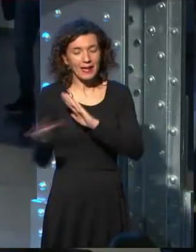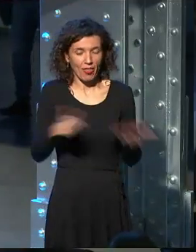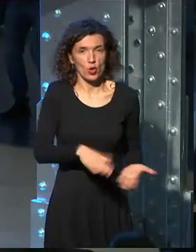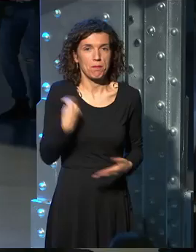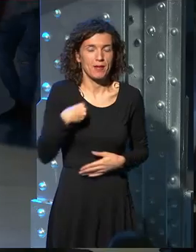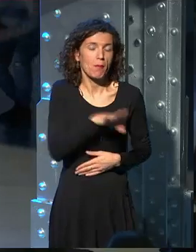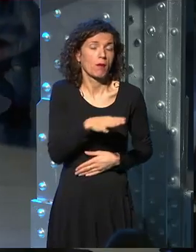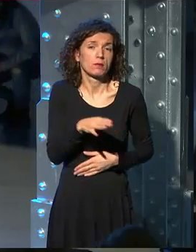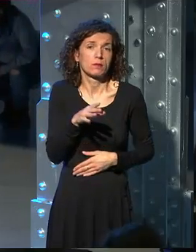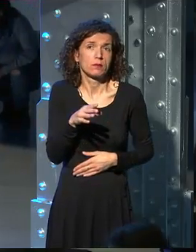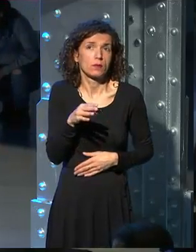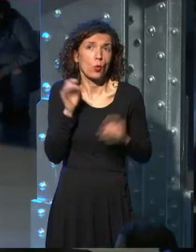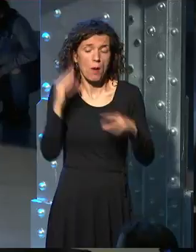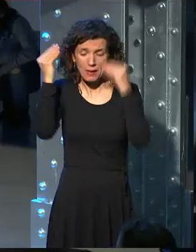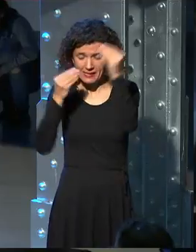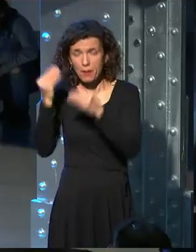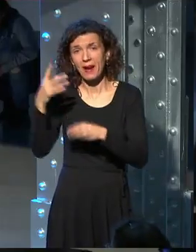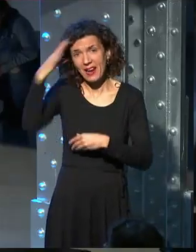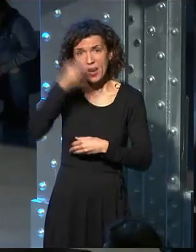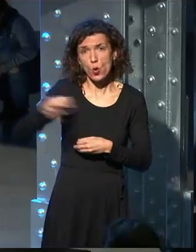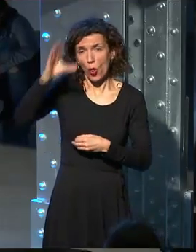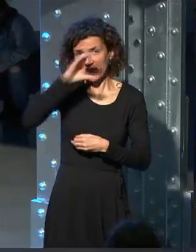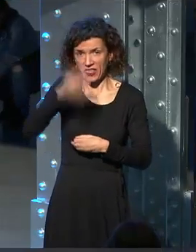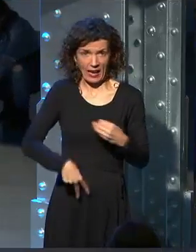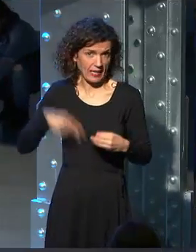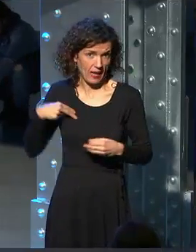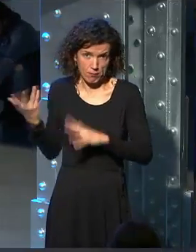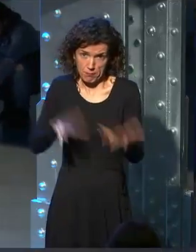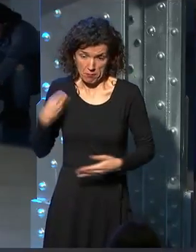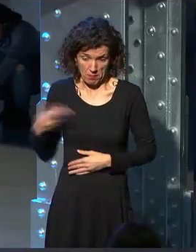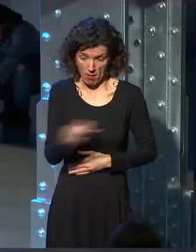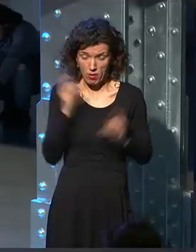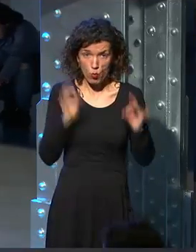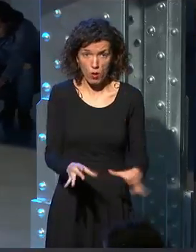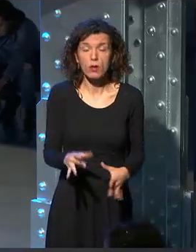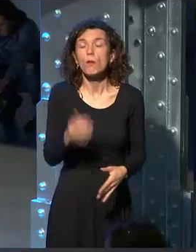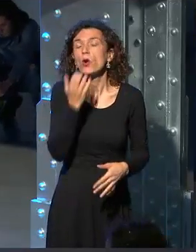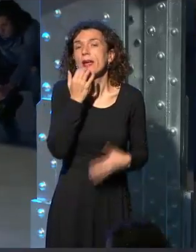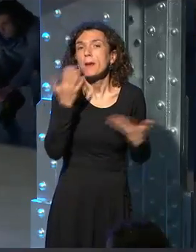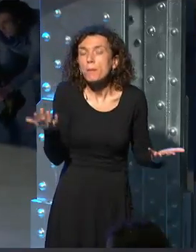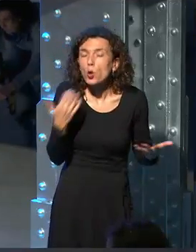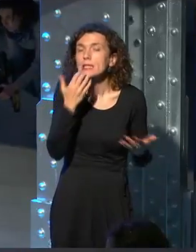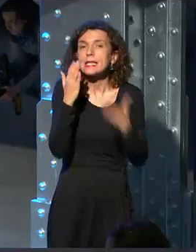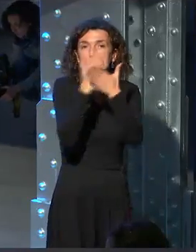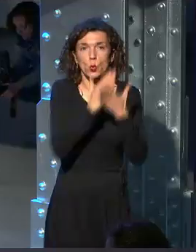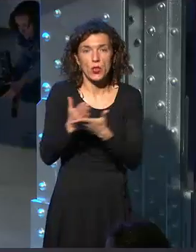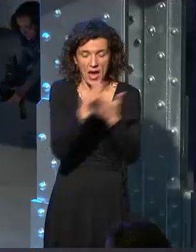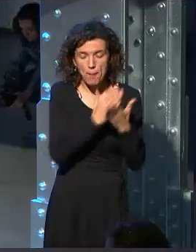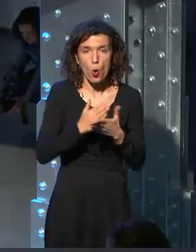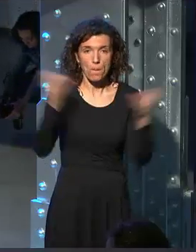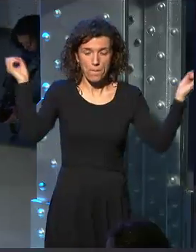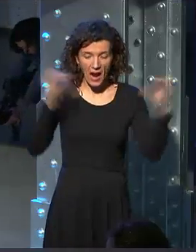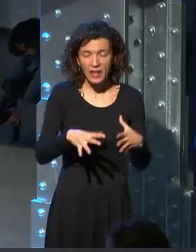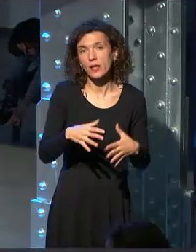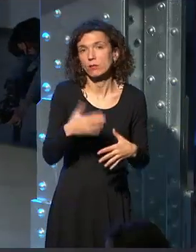que te puedes plantear para la neurociencia en general. Es decir, si estudiamos magia,